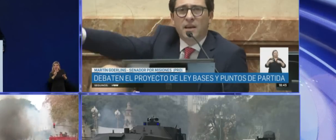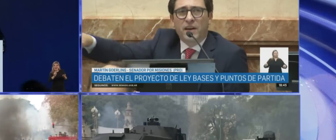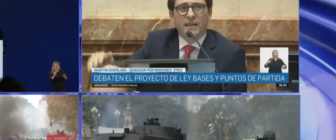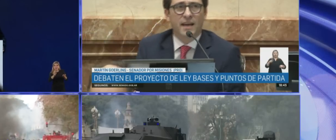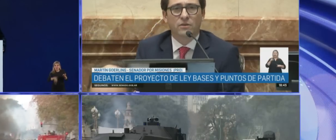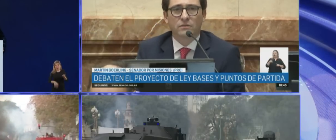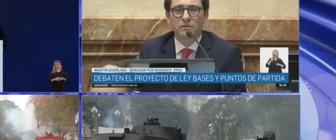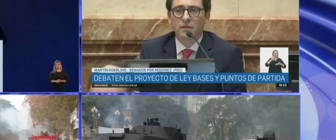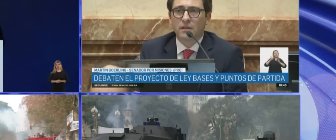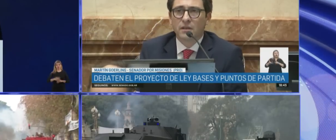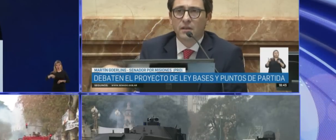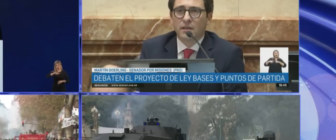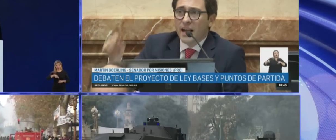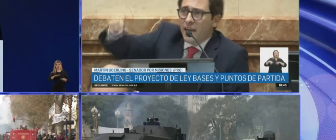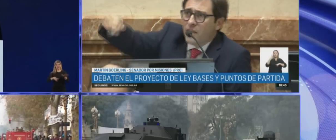meses.